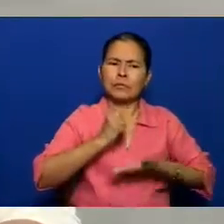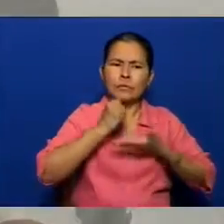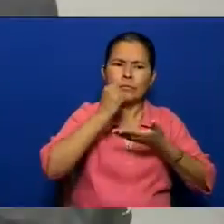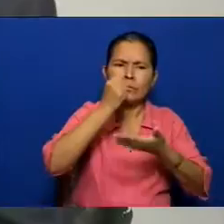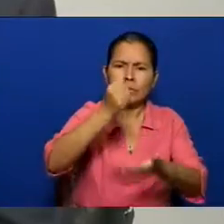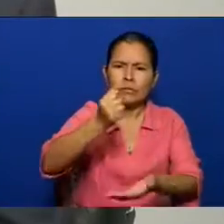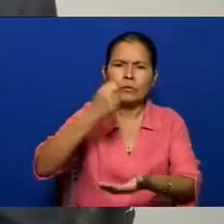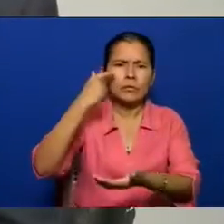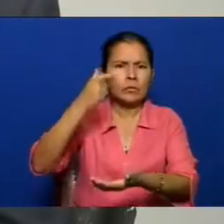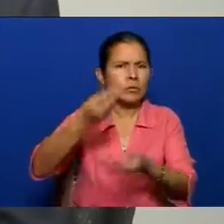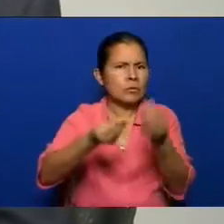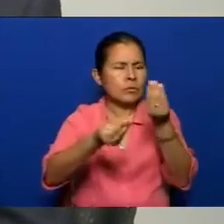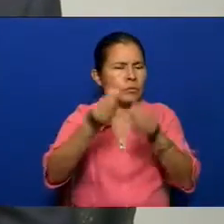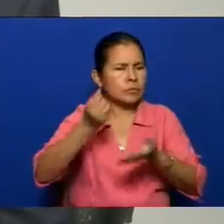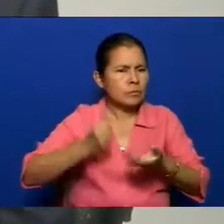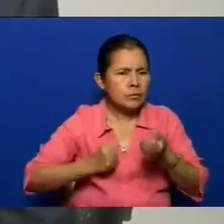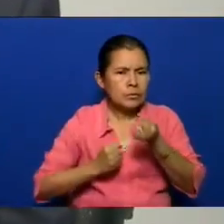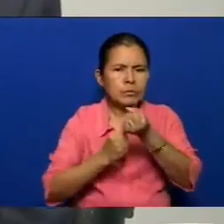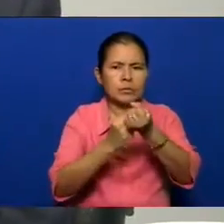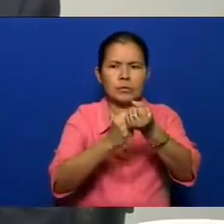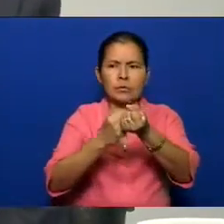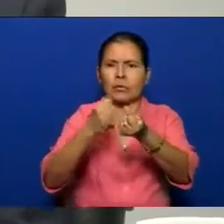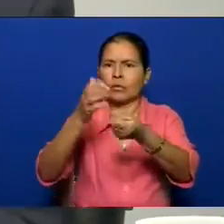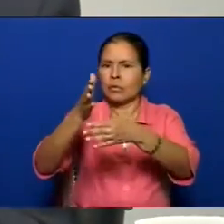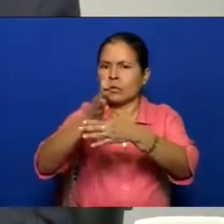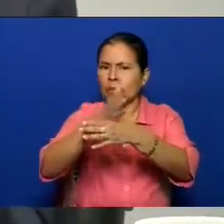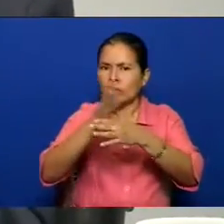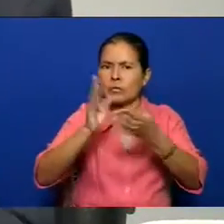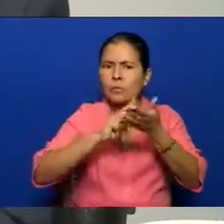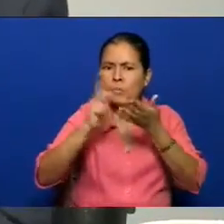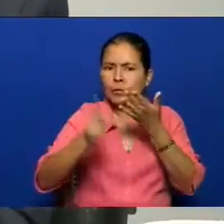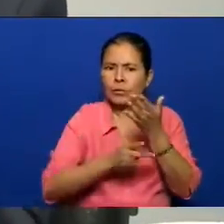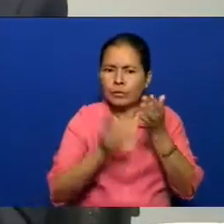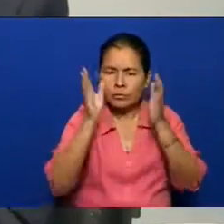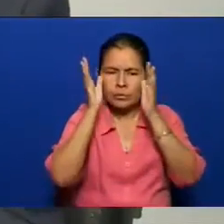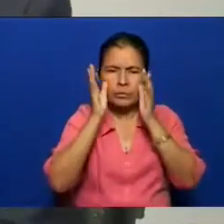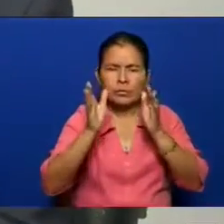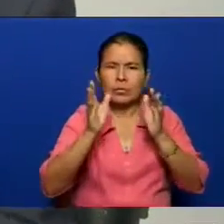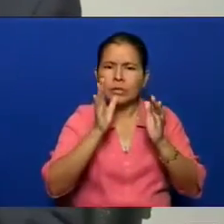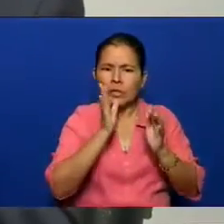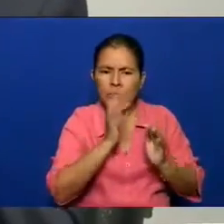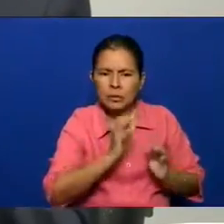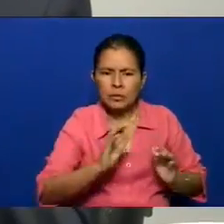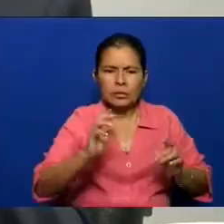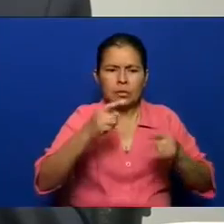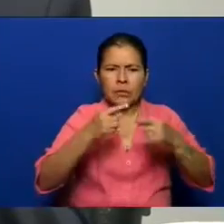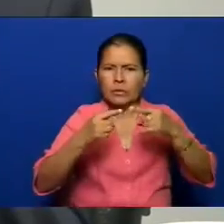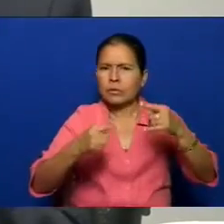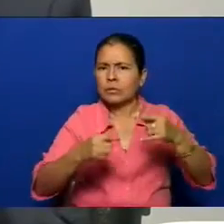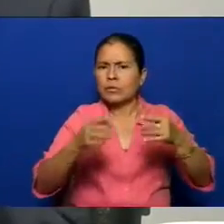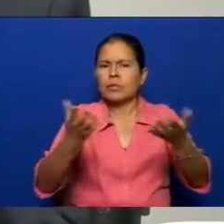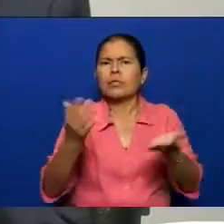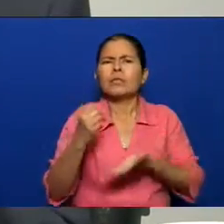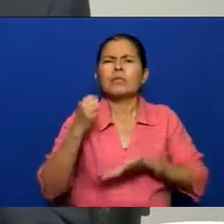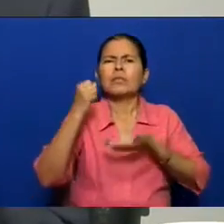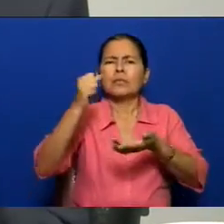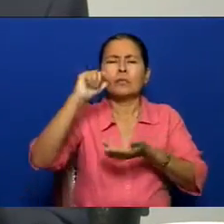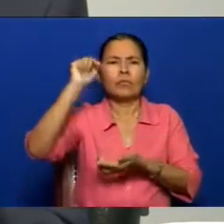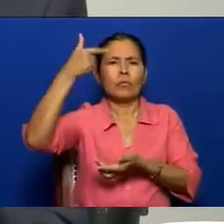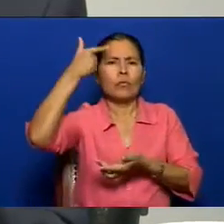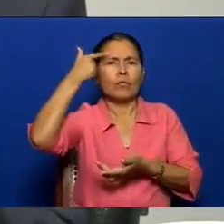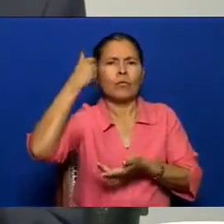la inversión económica y en los temas de niñez como tal, digamos, para no entrar en detalles, sino el aporte del